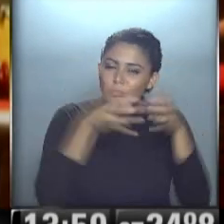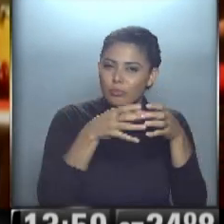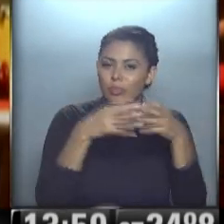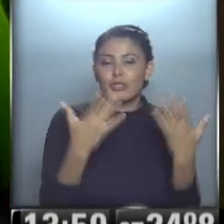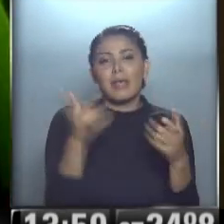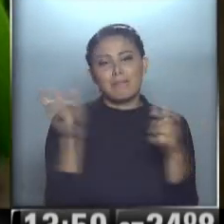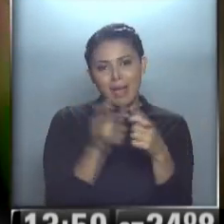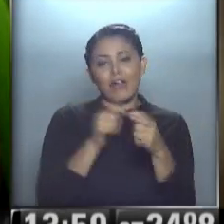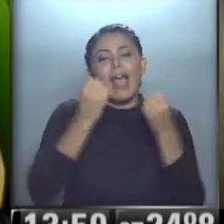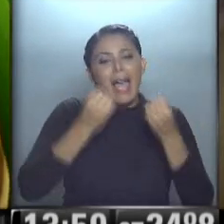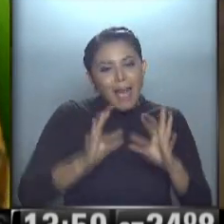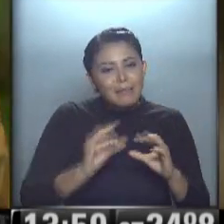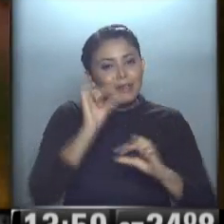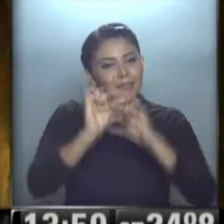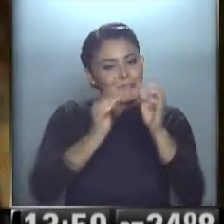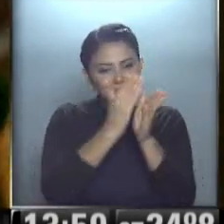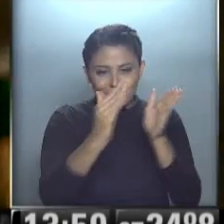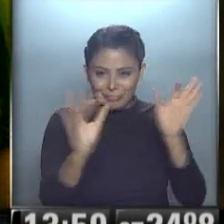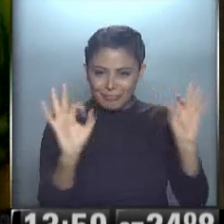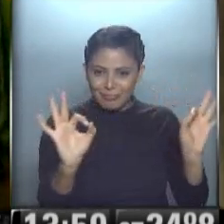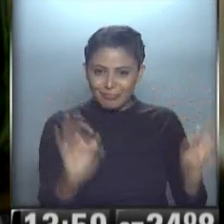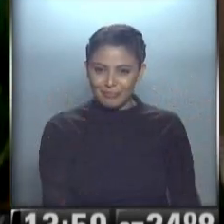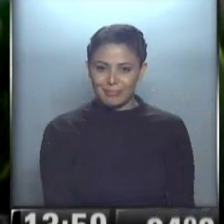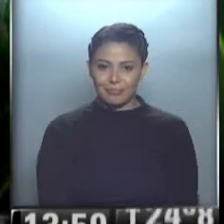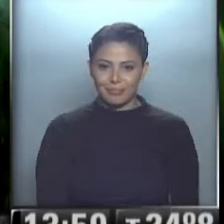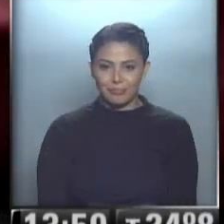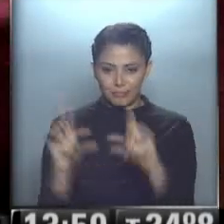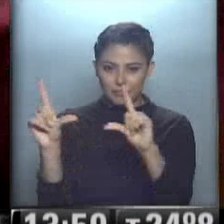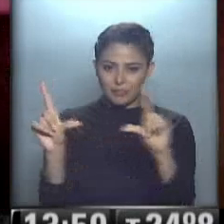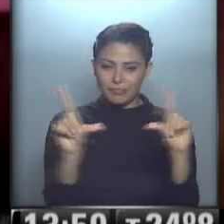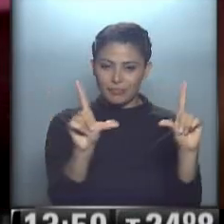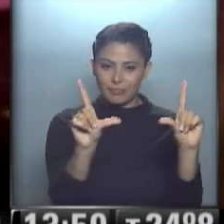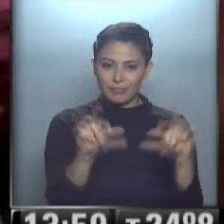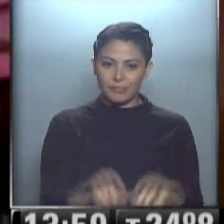entonces la película ahí empezó a caer todo en su lugar. Esto recién comienza. ¡Ahora!